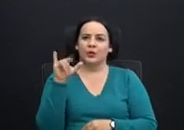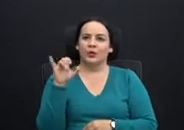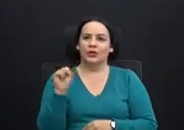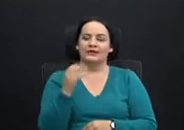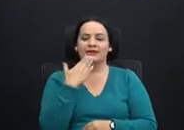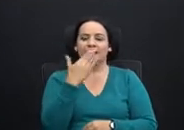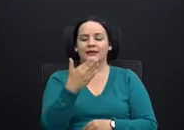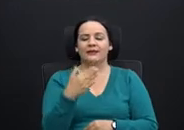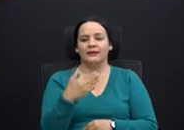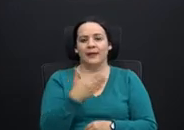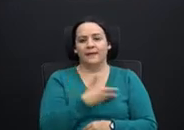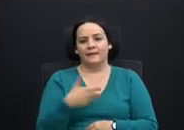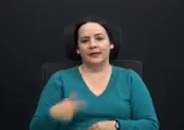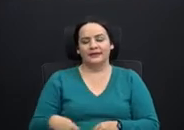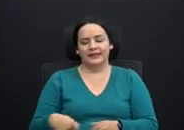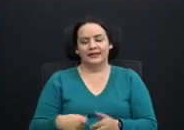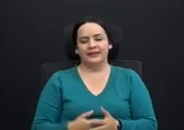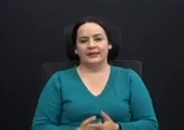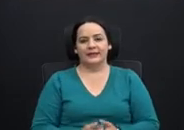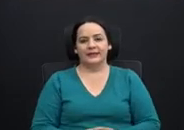presidente.